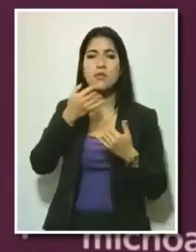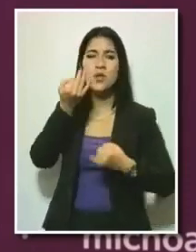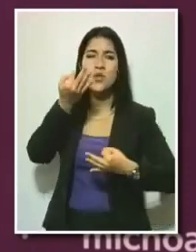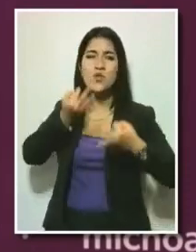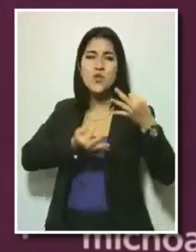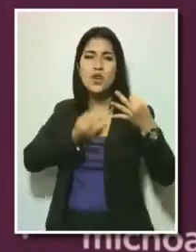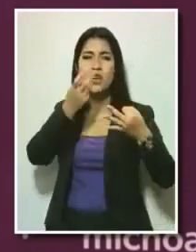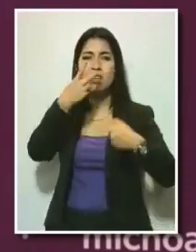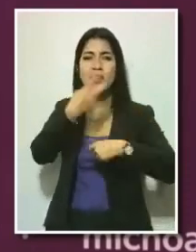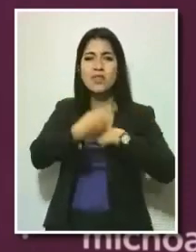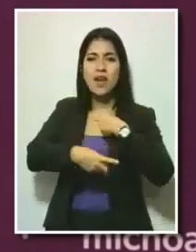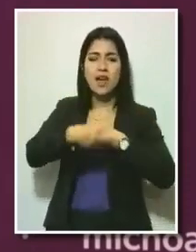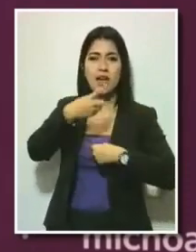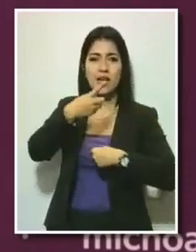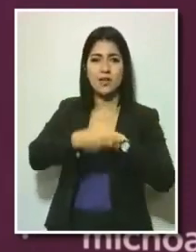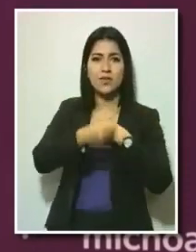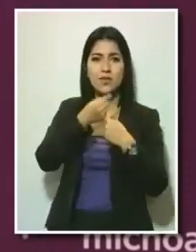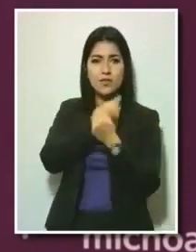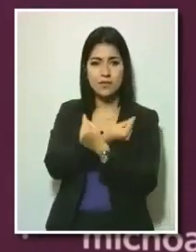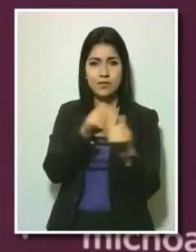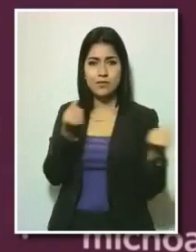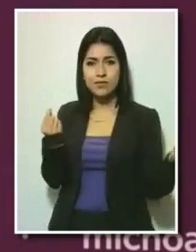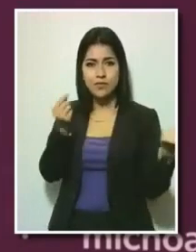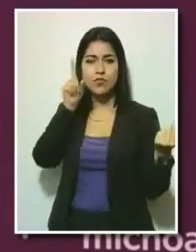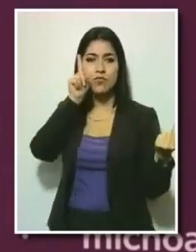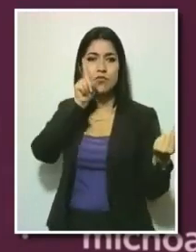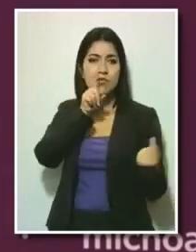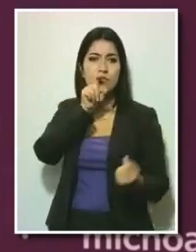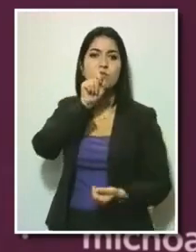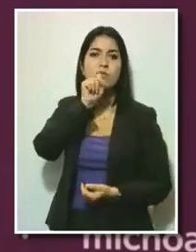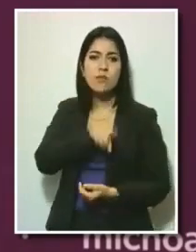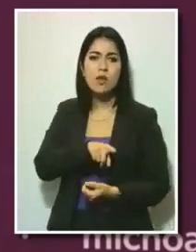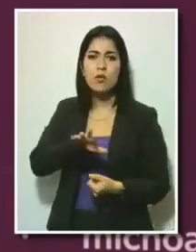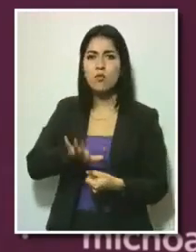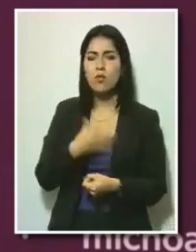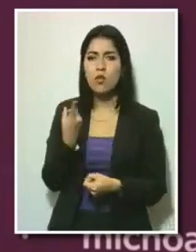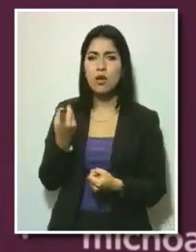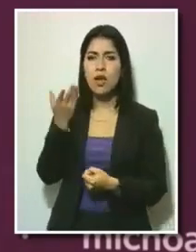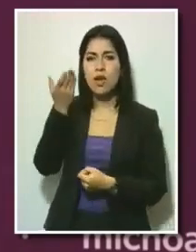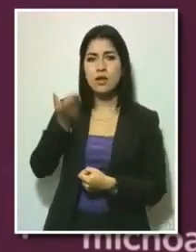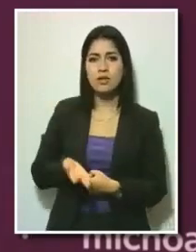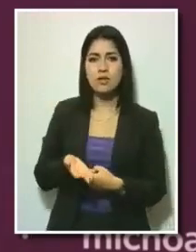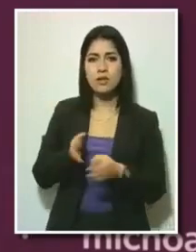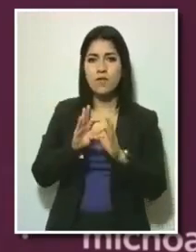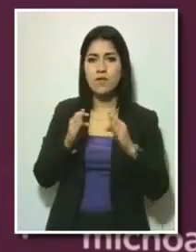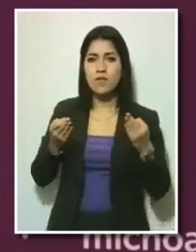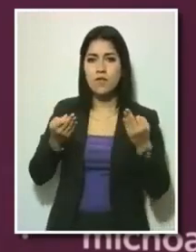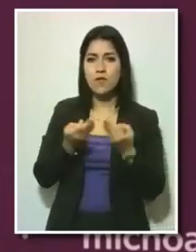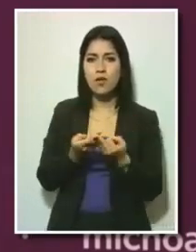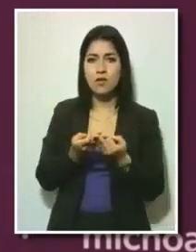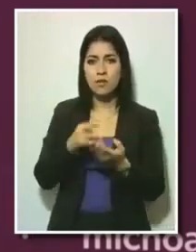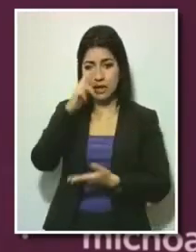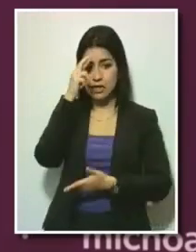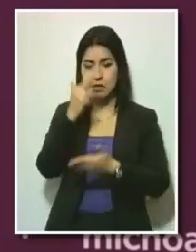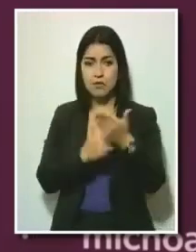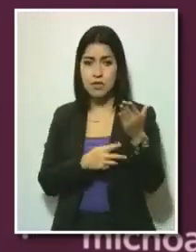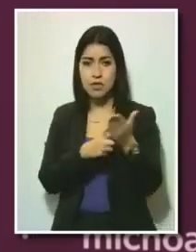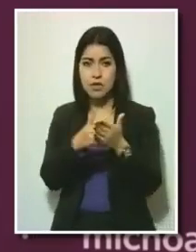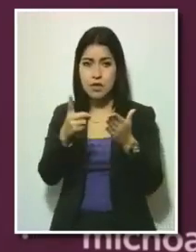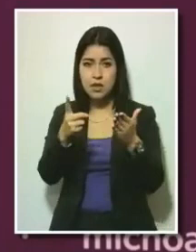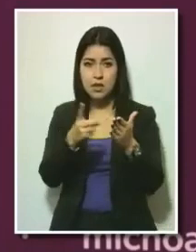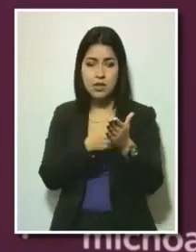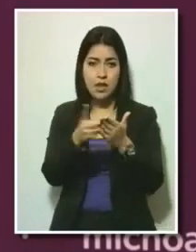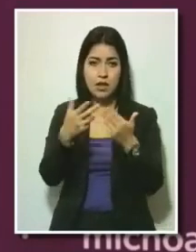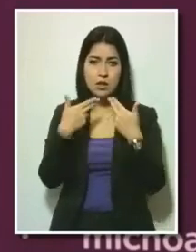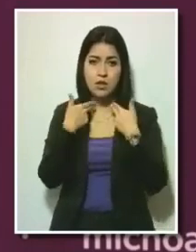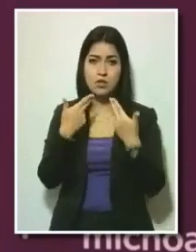daño principalmente a las niñas, a las mujeres, porque se aceptan prácticas y formas que transgreden tus derechos sexuales y